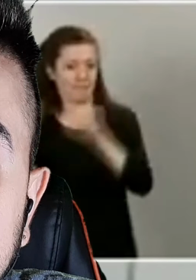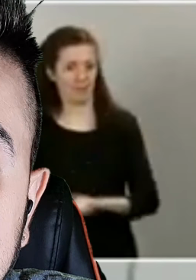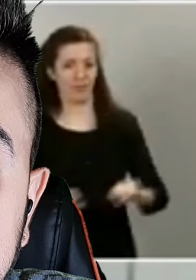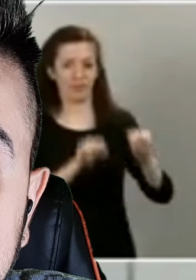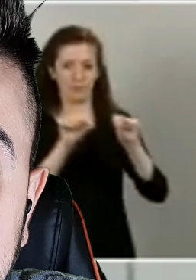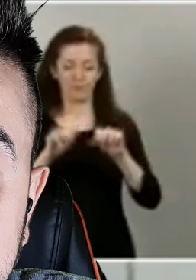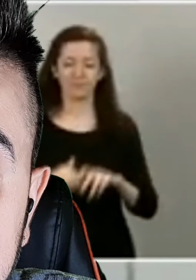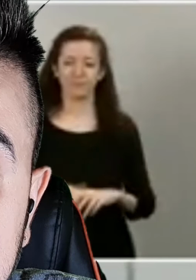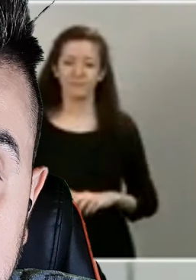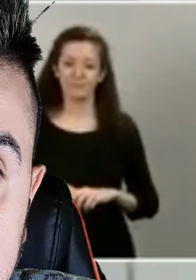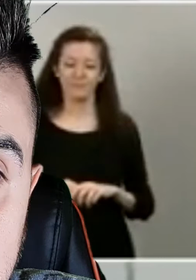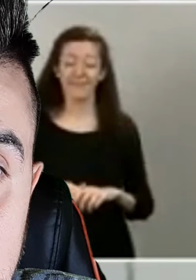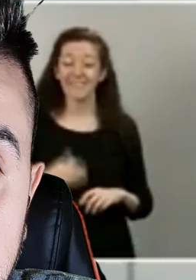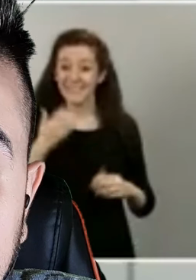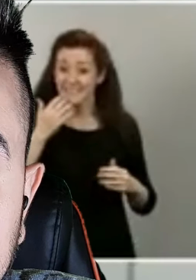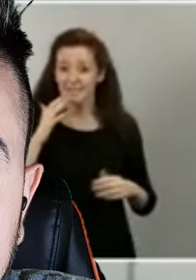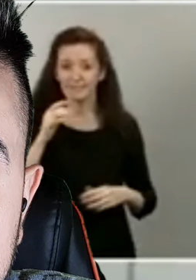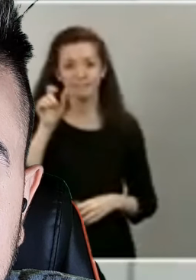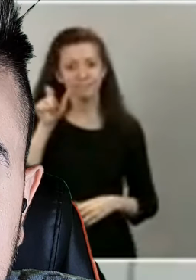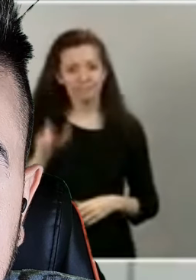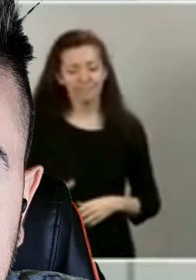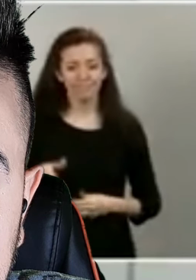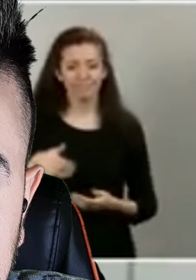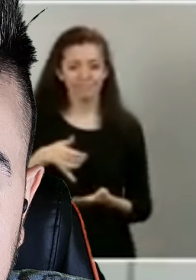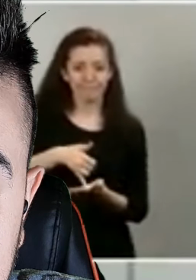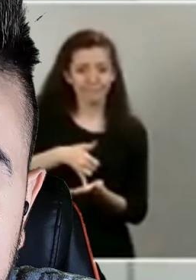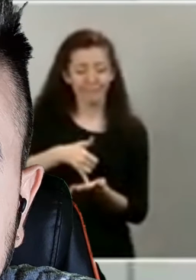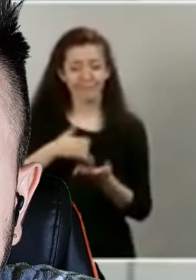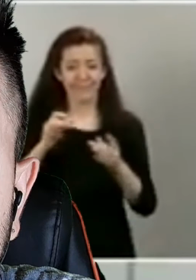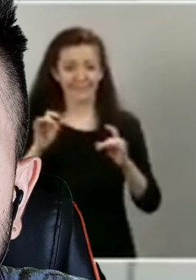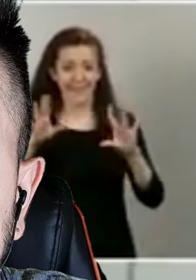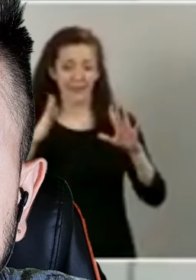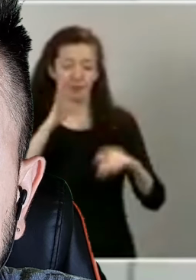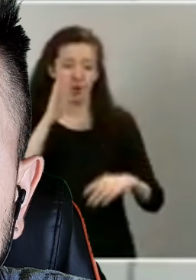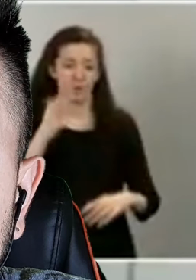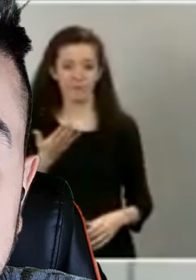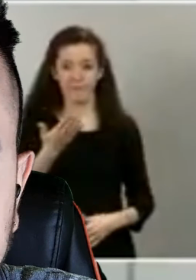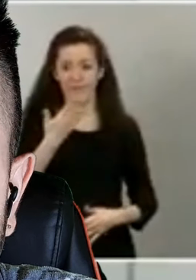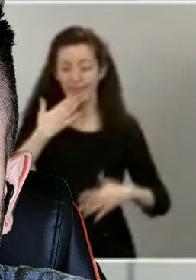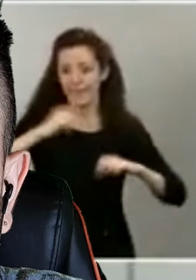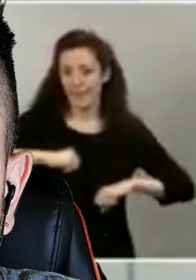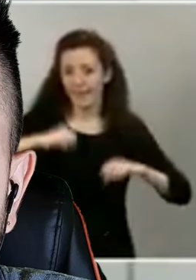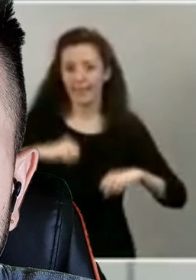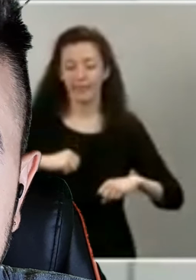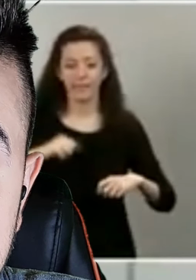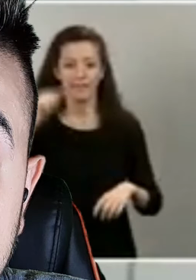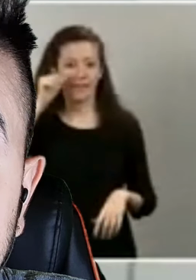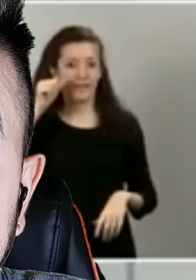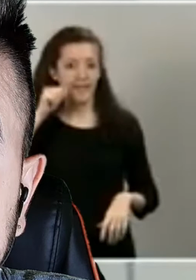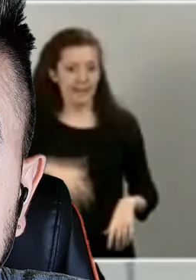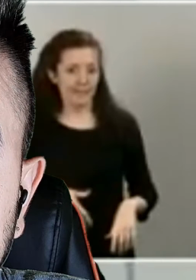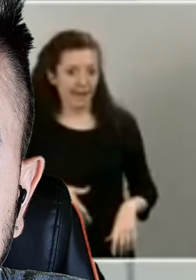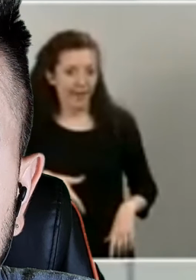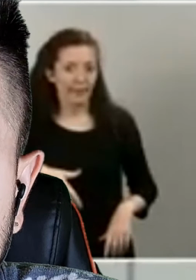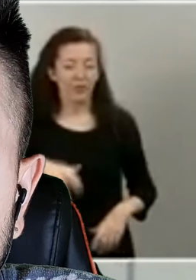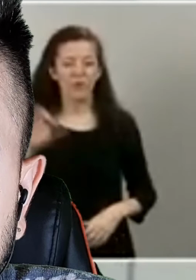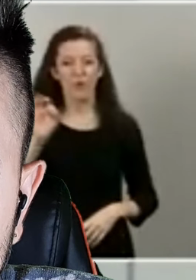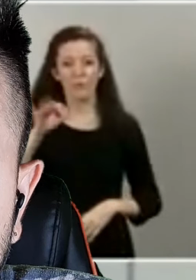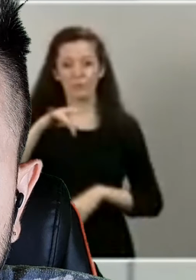son capaces de decir bueno tú estás pagando una hipoteca sí bueno tienes una casa de alquiler tienes una casa en propiedad sí